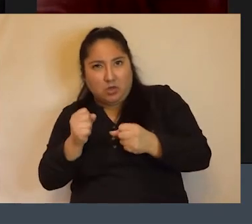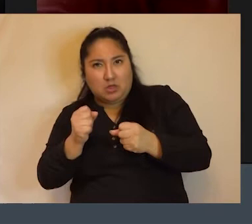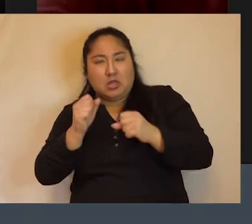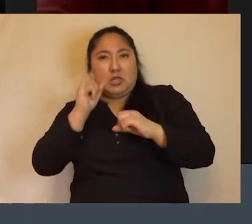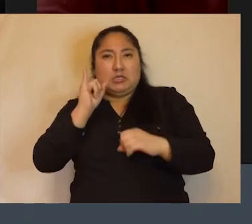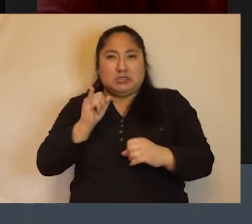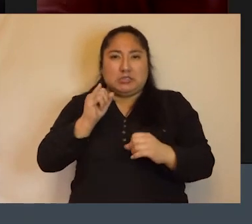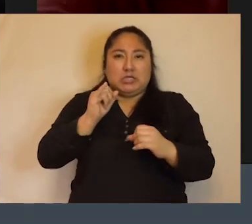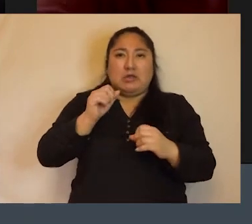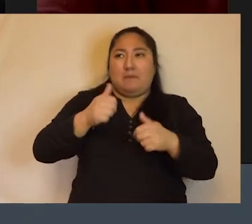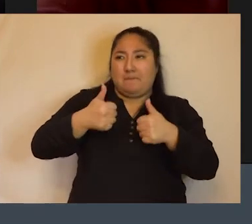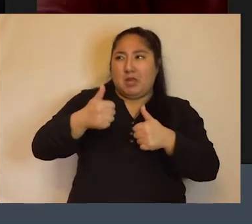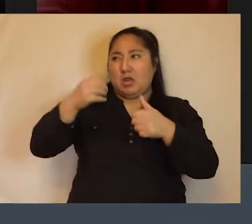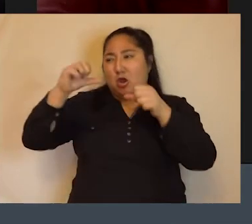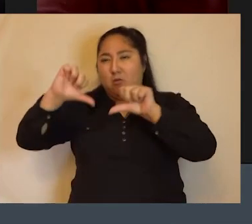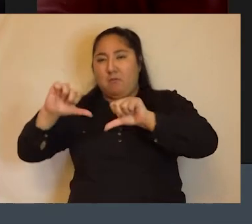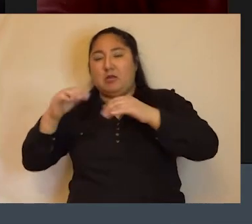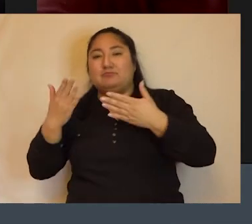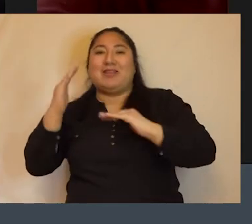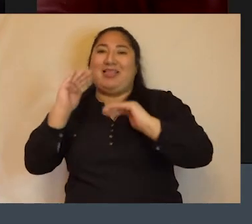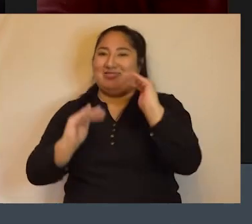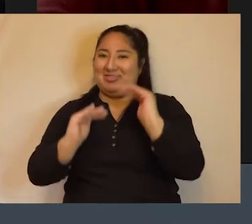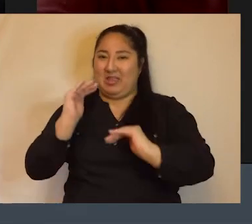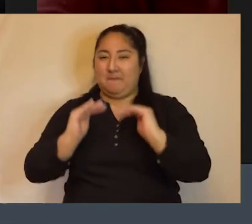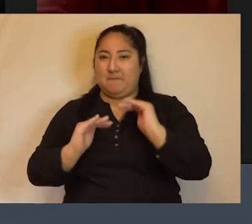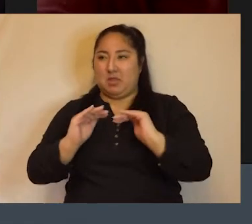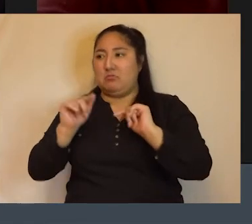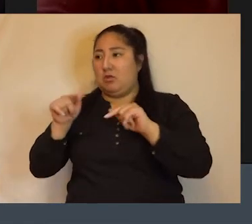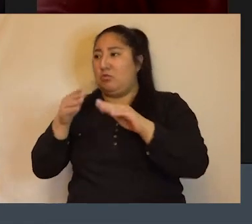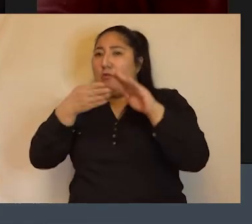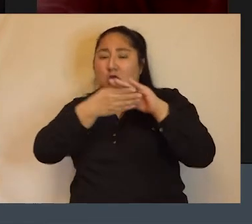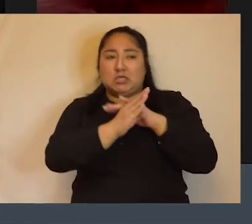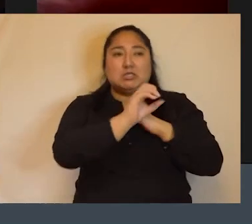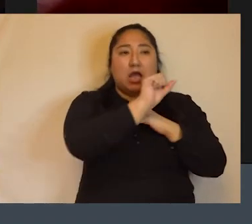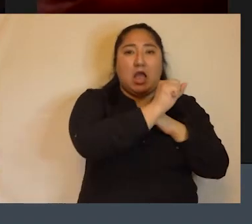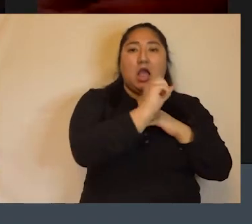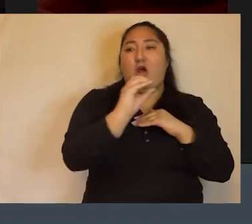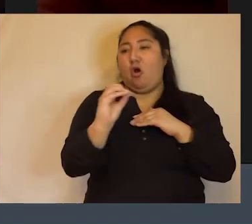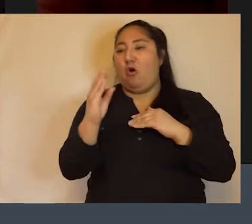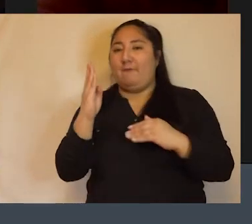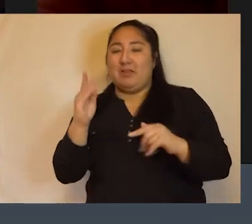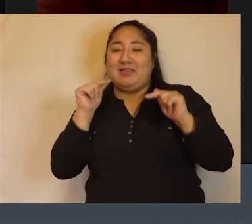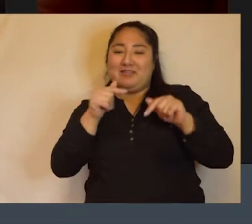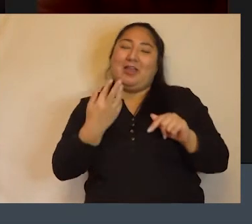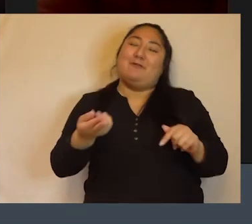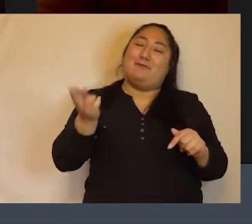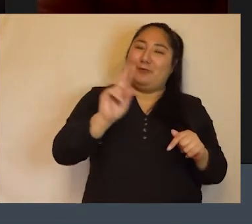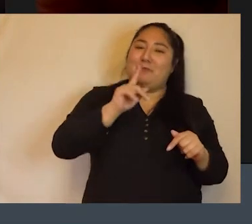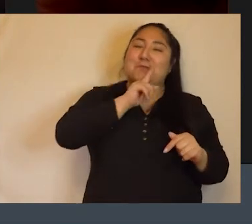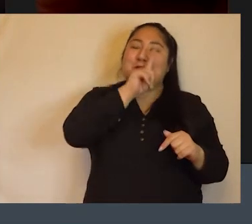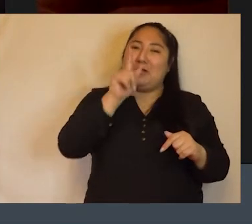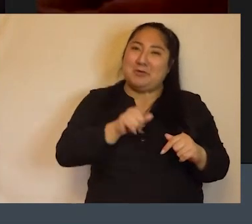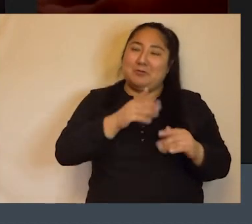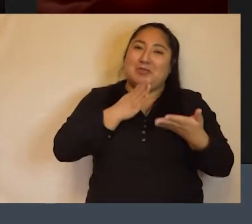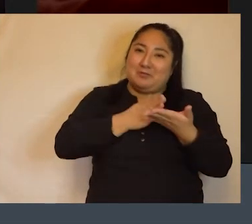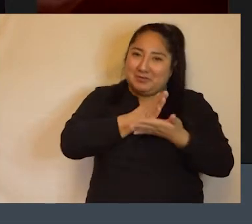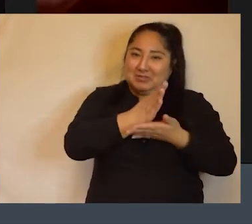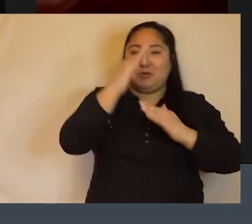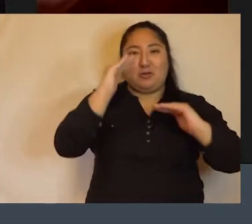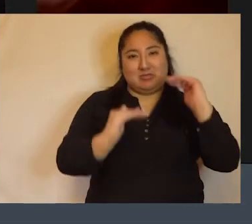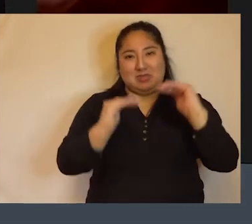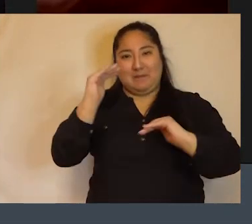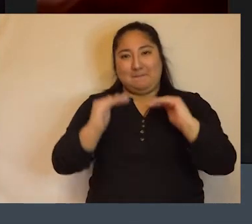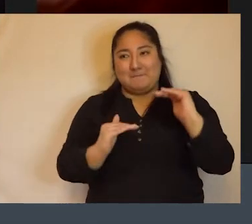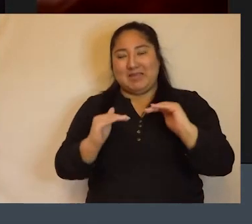ahorro conviene, ¿ya? Lo que hay que ver es si lo haces en una letra A o en una letra B. Y ahí volvemos a la pregunta